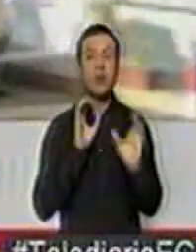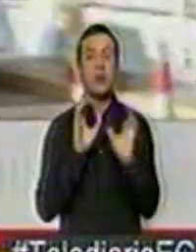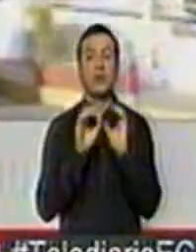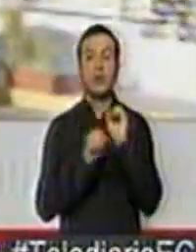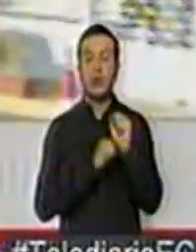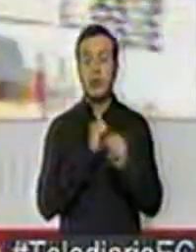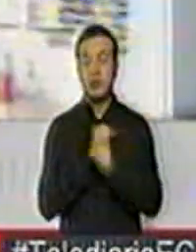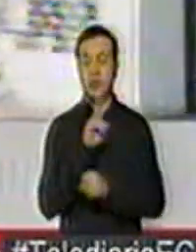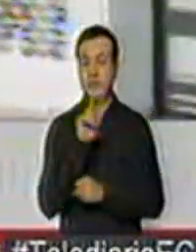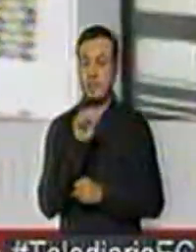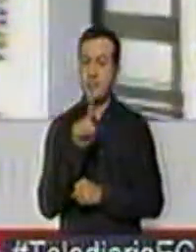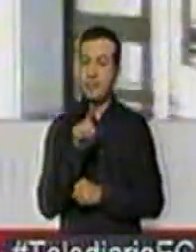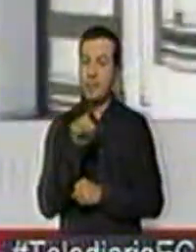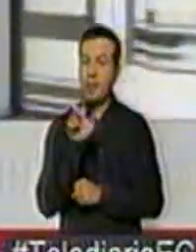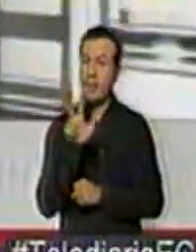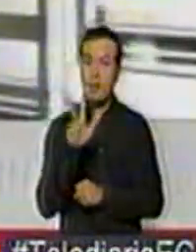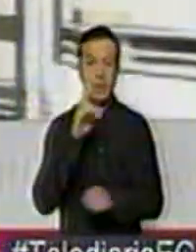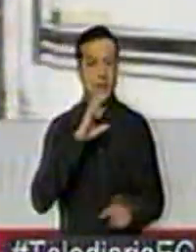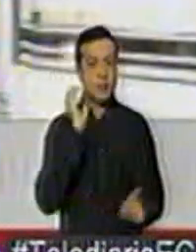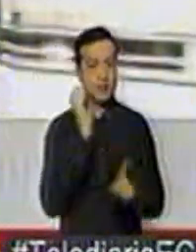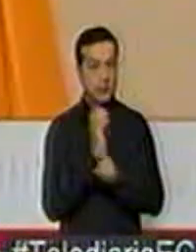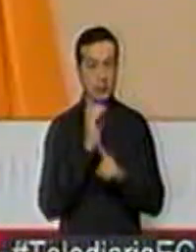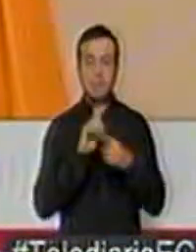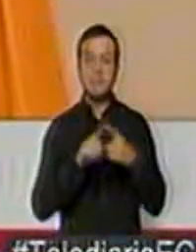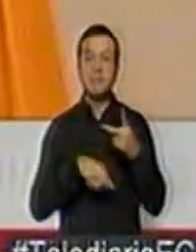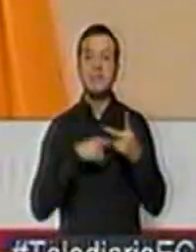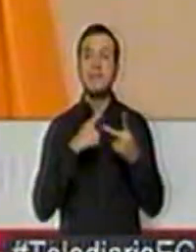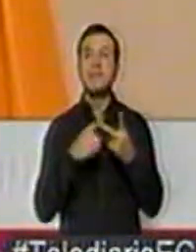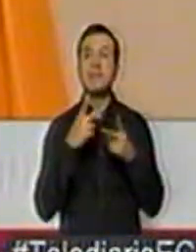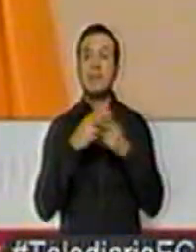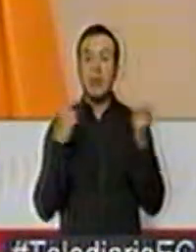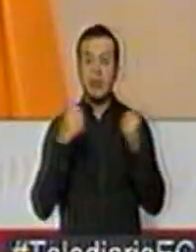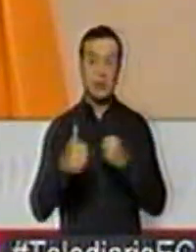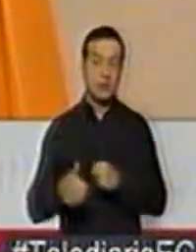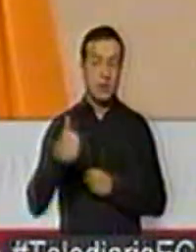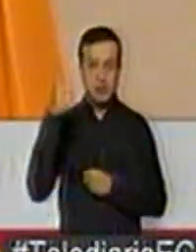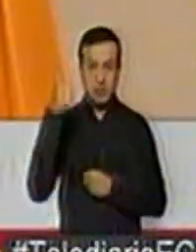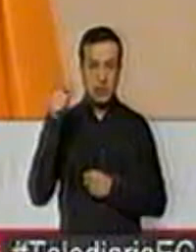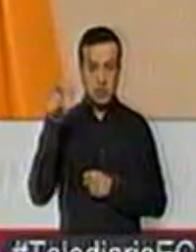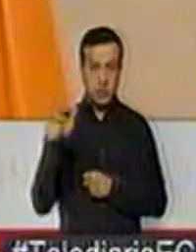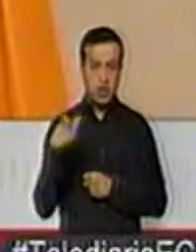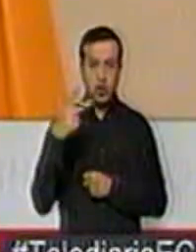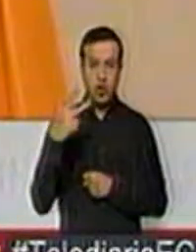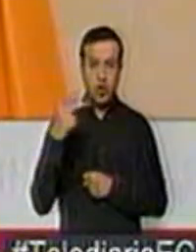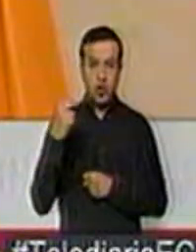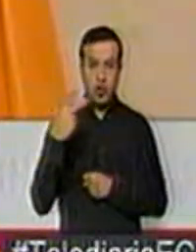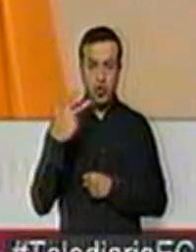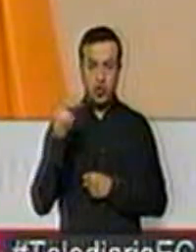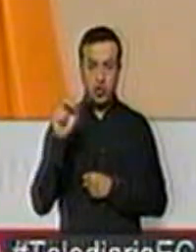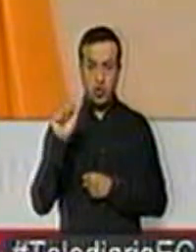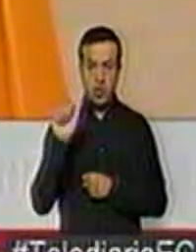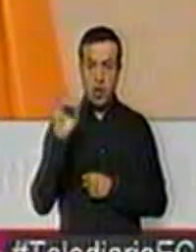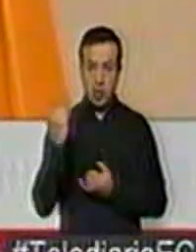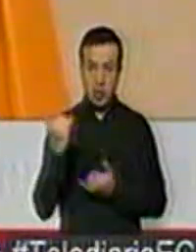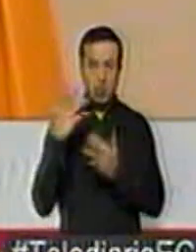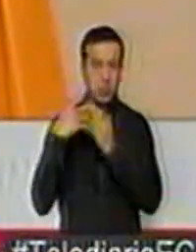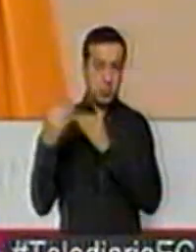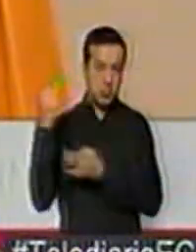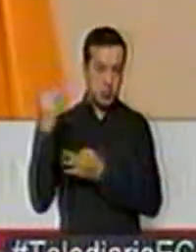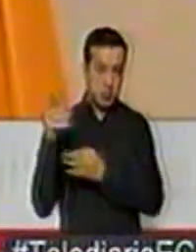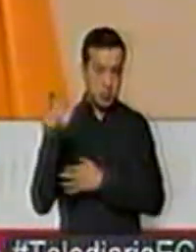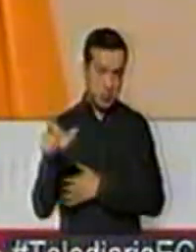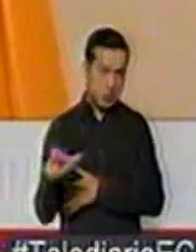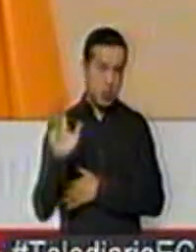2013 fue cuestionada, así como también el actuar del ex titular de la Supercom, Carlos Ochoa, hoy prófugo de la justicia. En